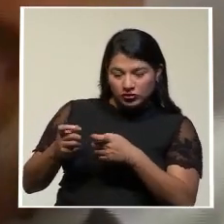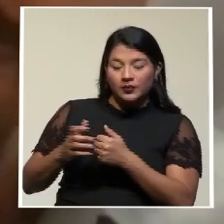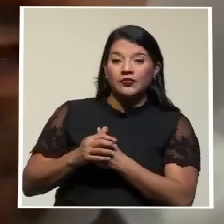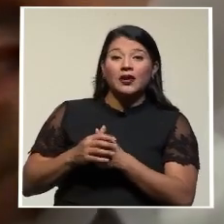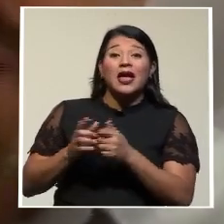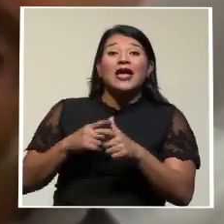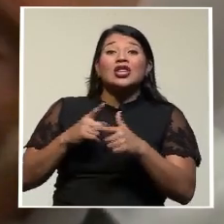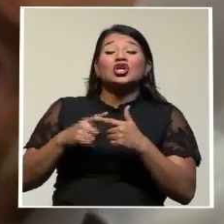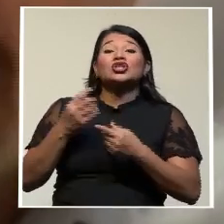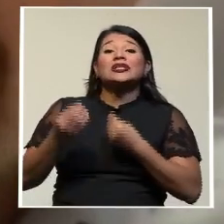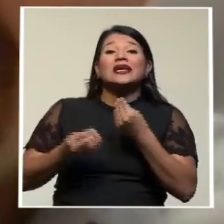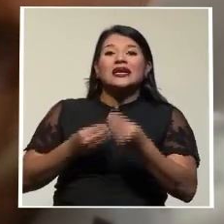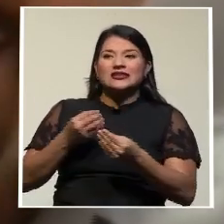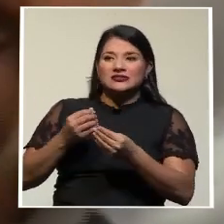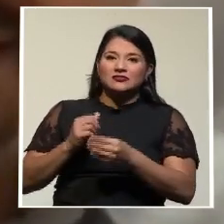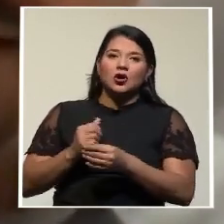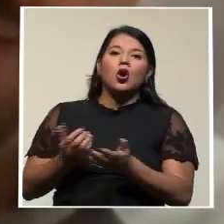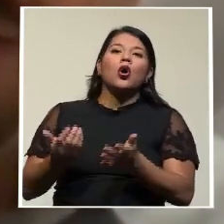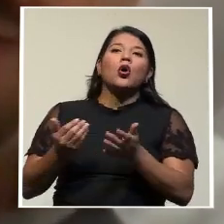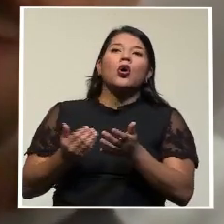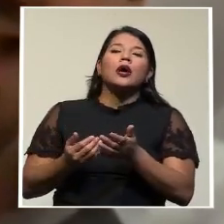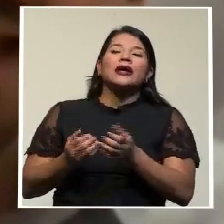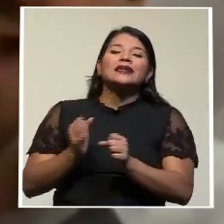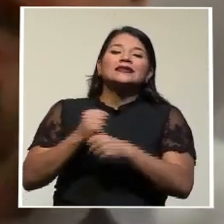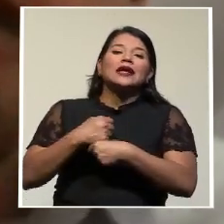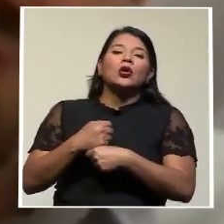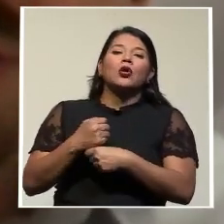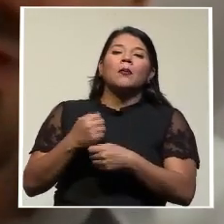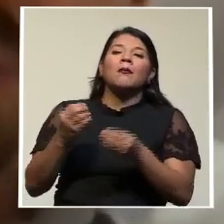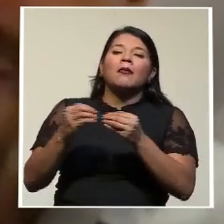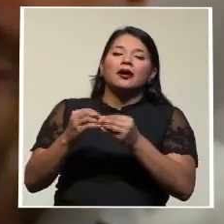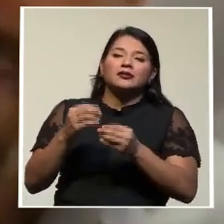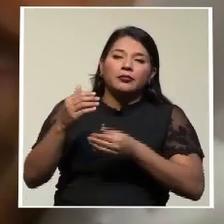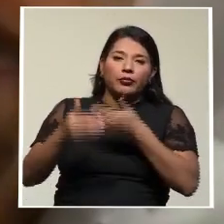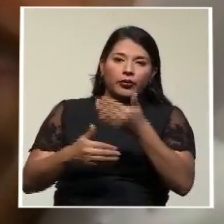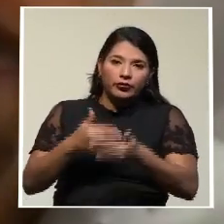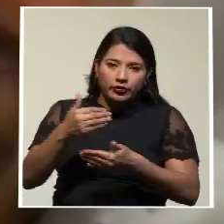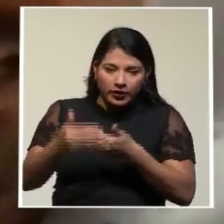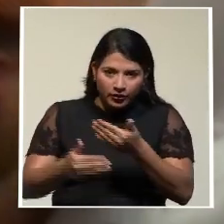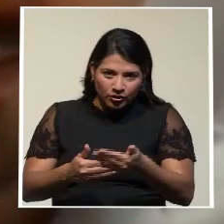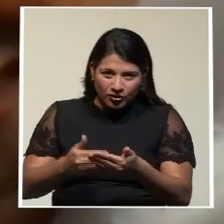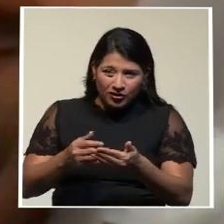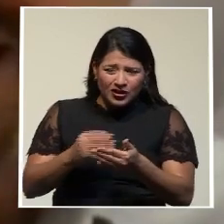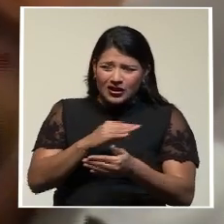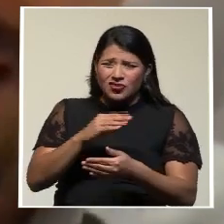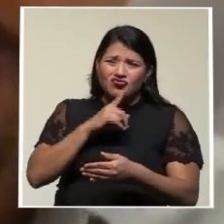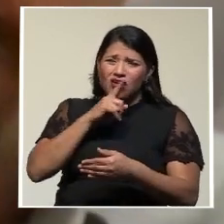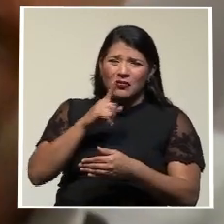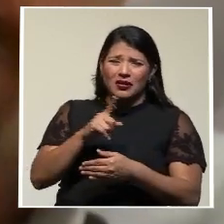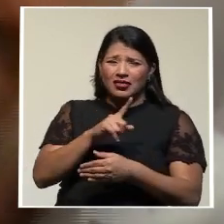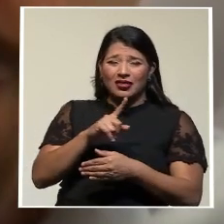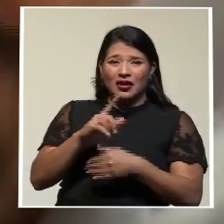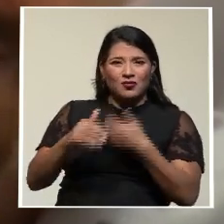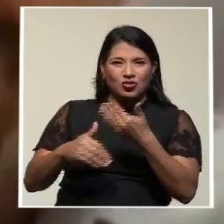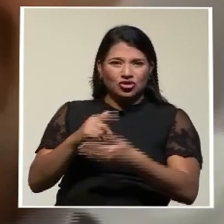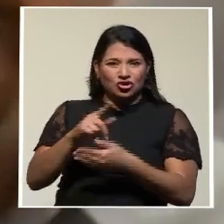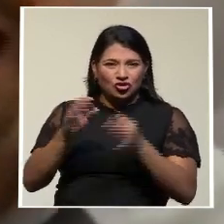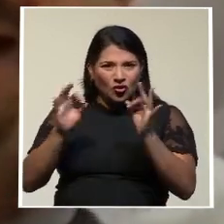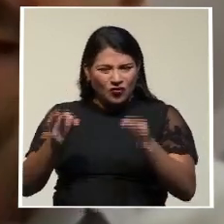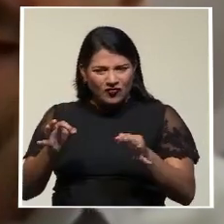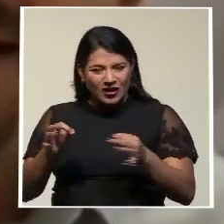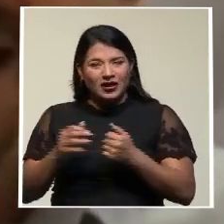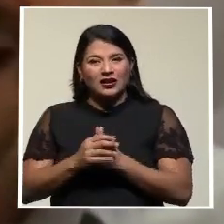que hicieron fue crear una nueva burocracia donde todo ha funcionado con gran ineficiencia. Ya hay varios informes, ¿no? La